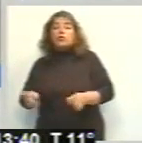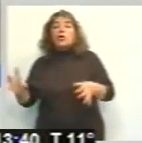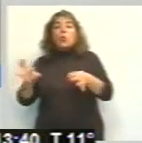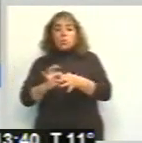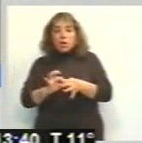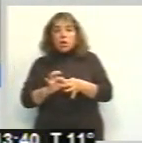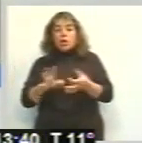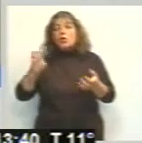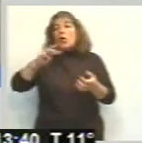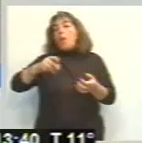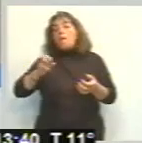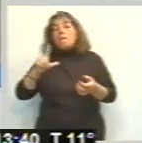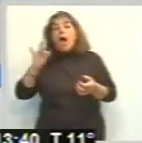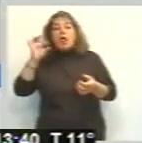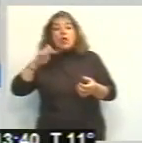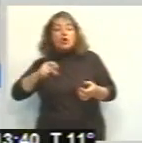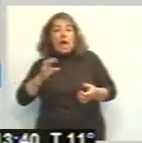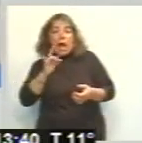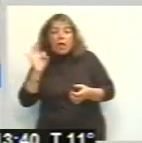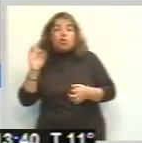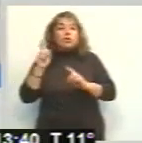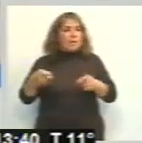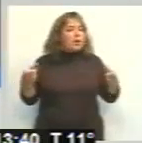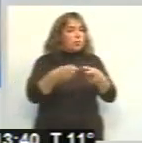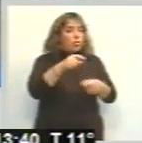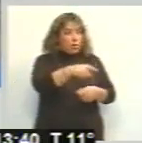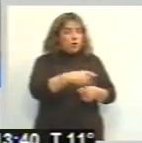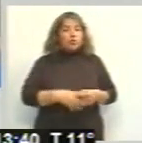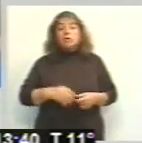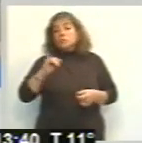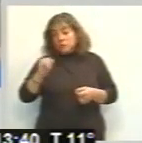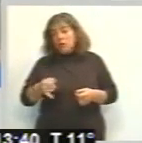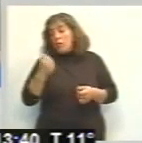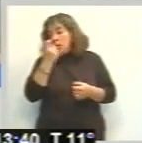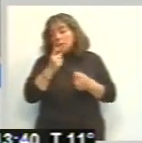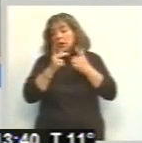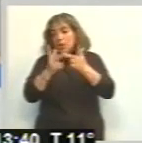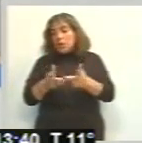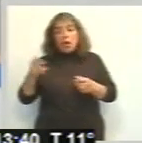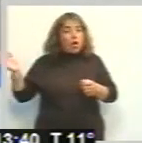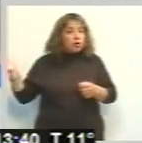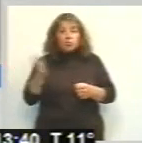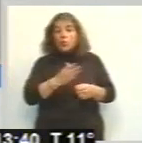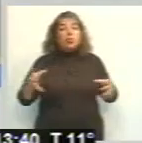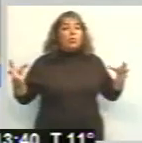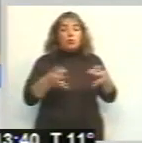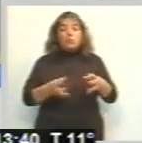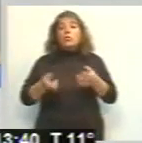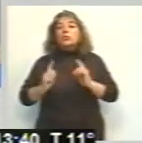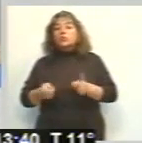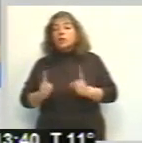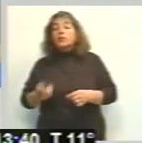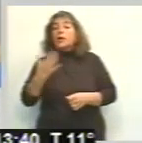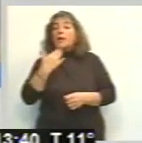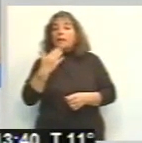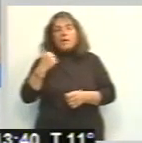en Maldonado, otros dirigentes gremiales? ¿Con ellos se están reuniendo? Sí, como recién te decía, nos reunimos con todos los sectores. Desde abril,